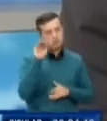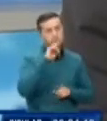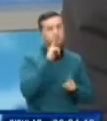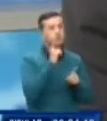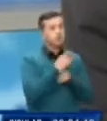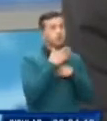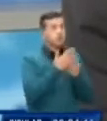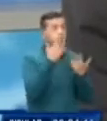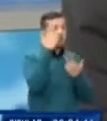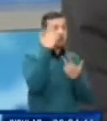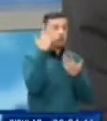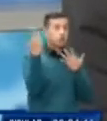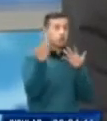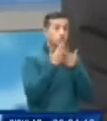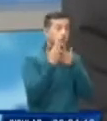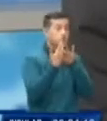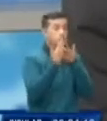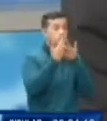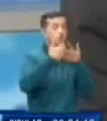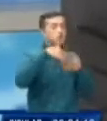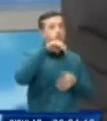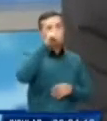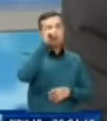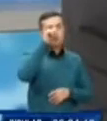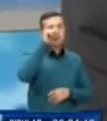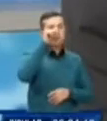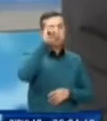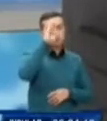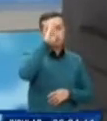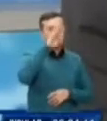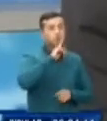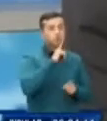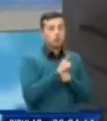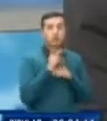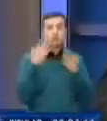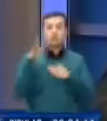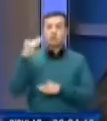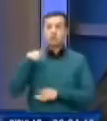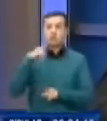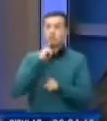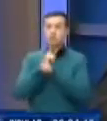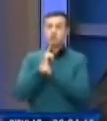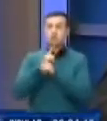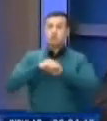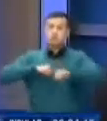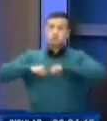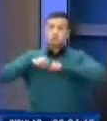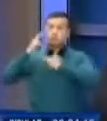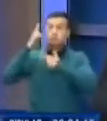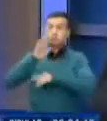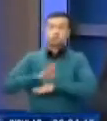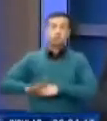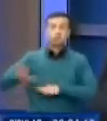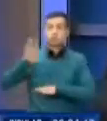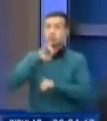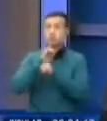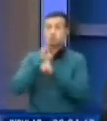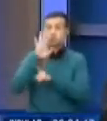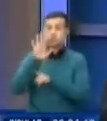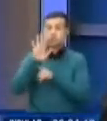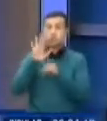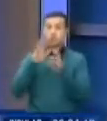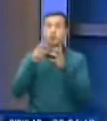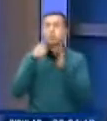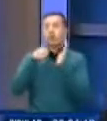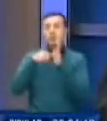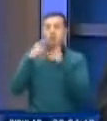fuerzas armadas articula con la policía nacional de forma complementarios un sistema nacional de inteligencia que tiene subsistemas uno de los subsistemas